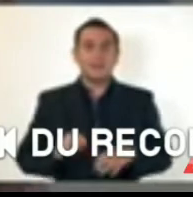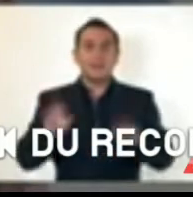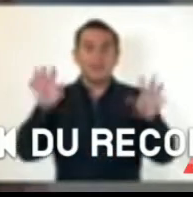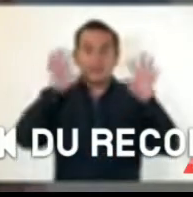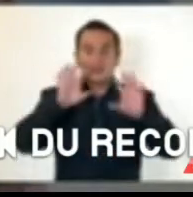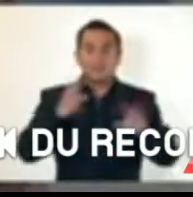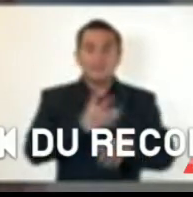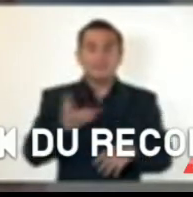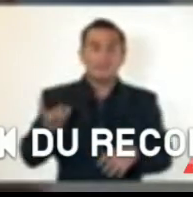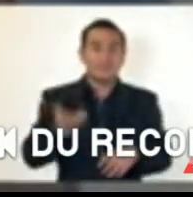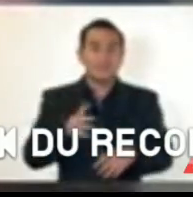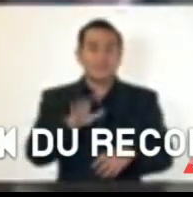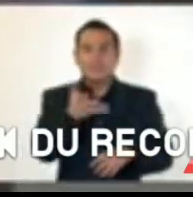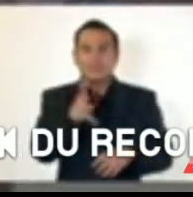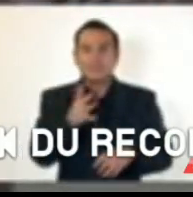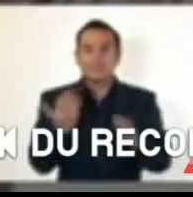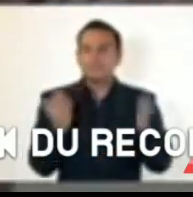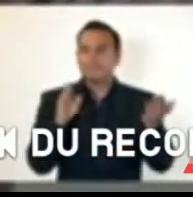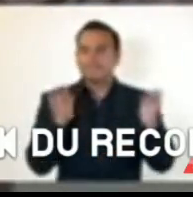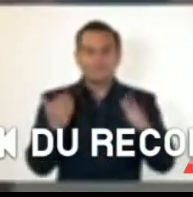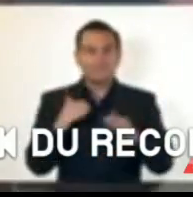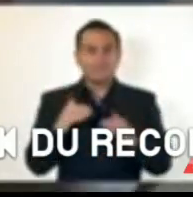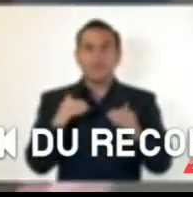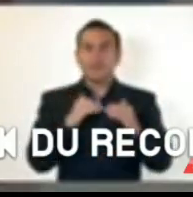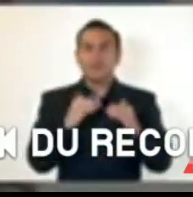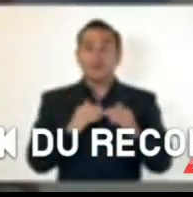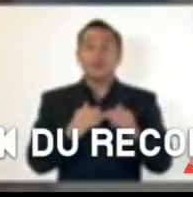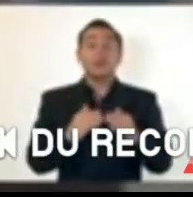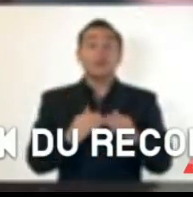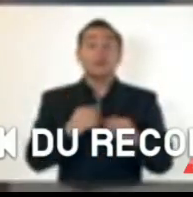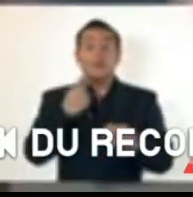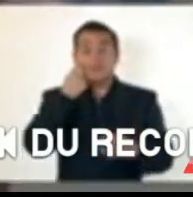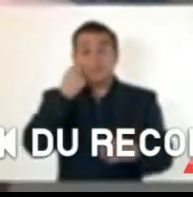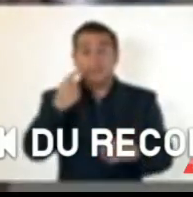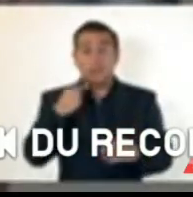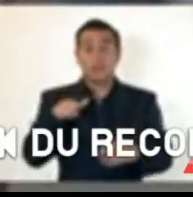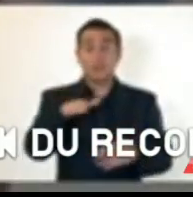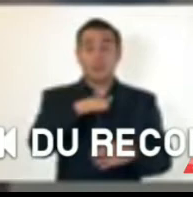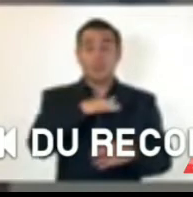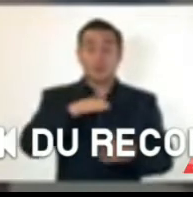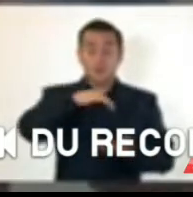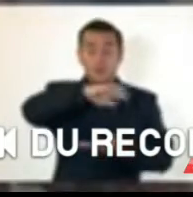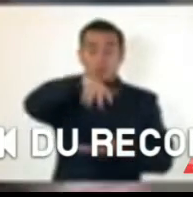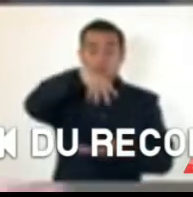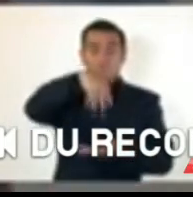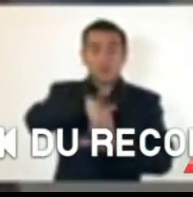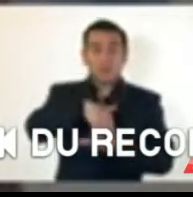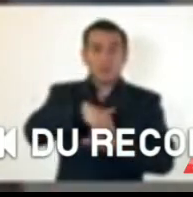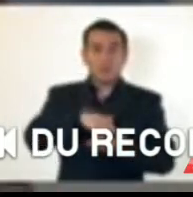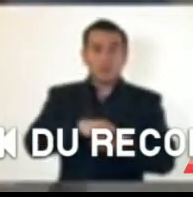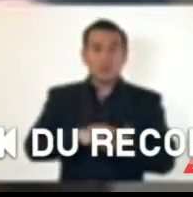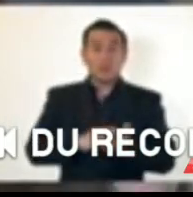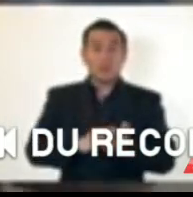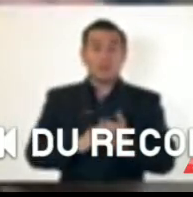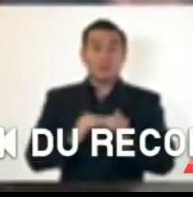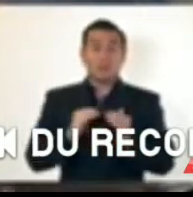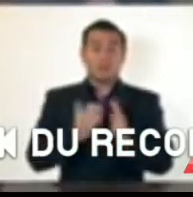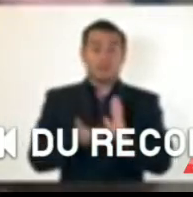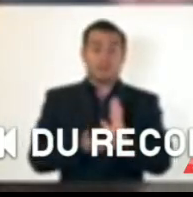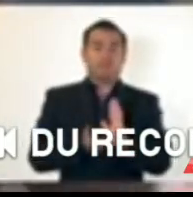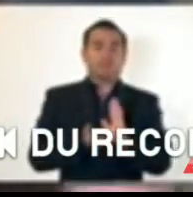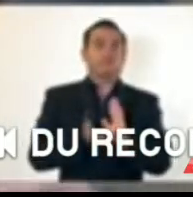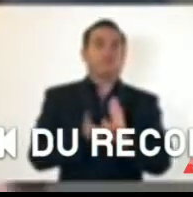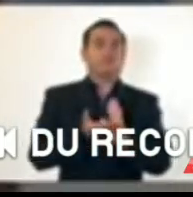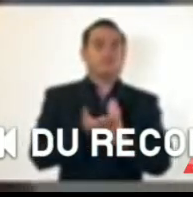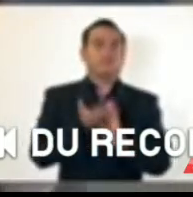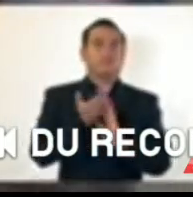todas las cosas parecidas a la nuestra. Tenemos países del primer mundo, ciudades las más avanzadas en todo, en dinero, en